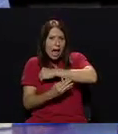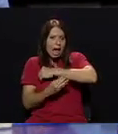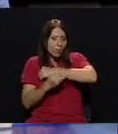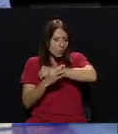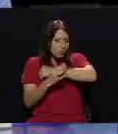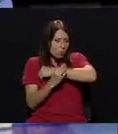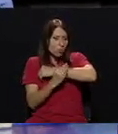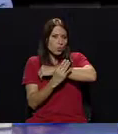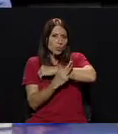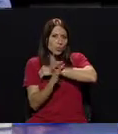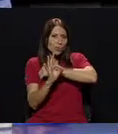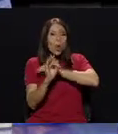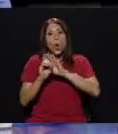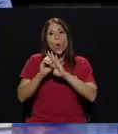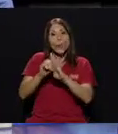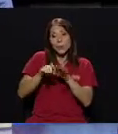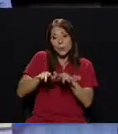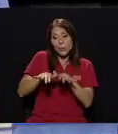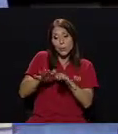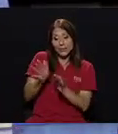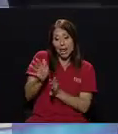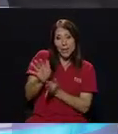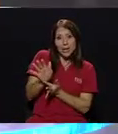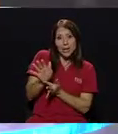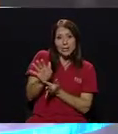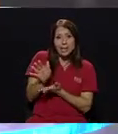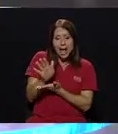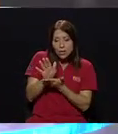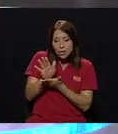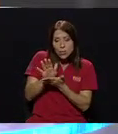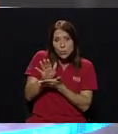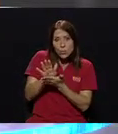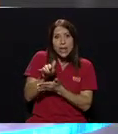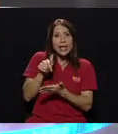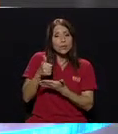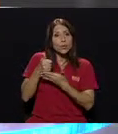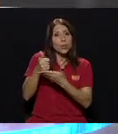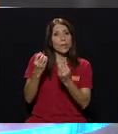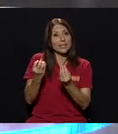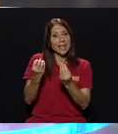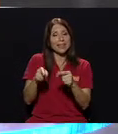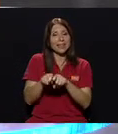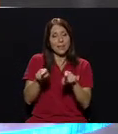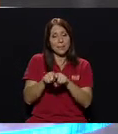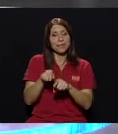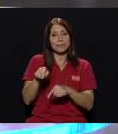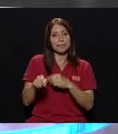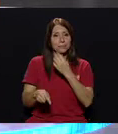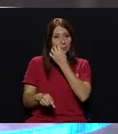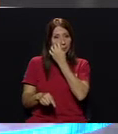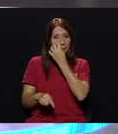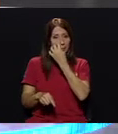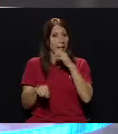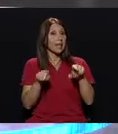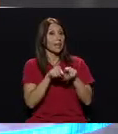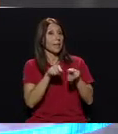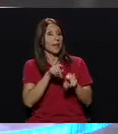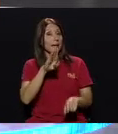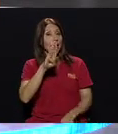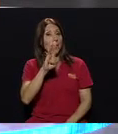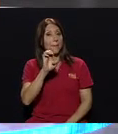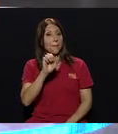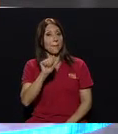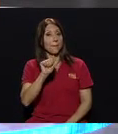cicatriz. Algunas asperezas en la piel, talones o en las palmas de las manos, esto ayuda bastante también, este otro tipo de crema. Y